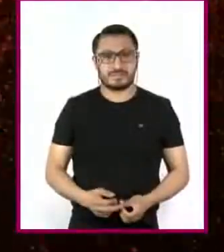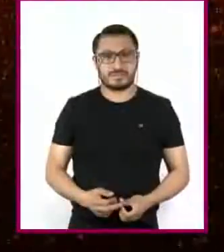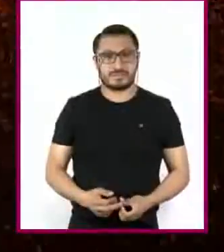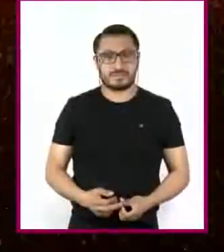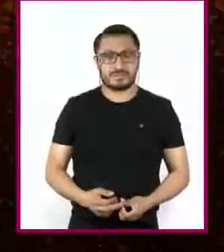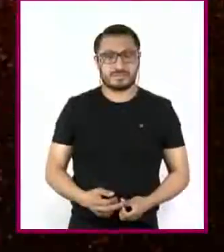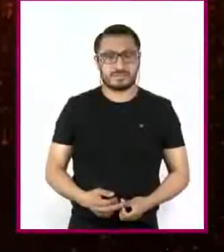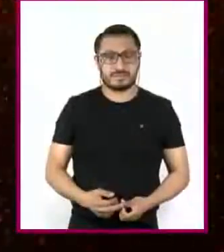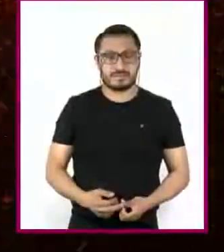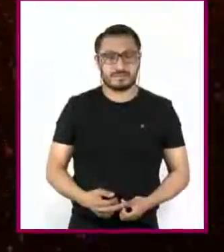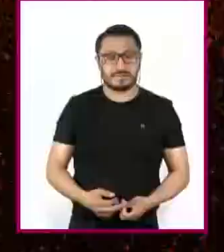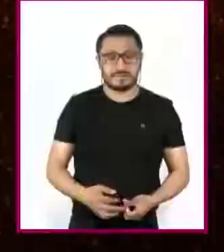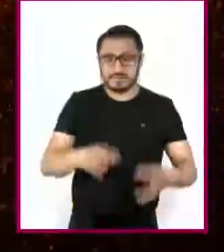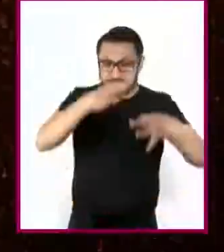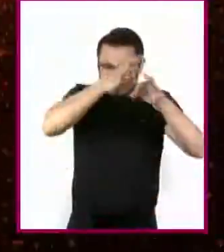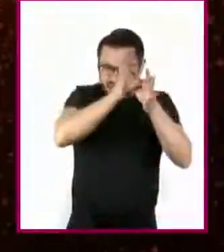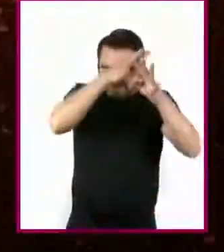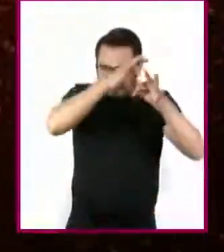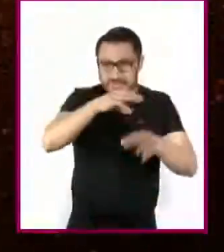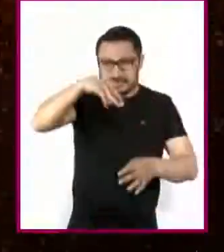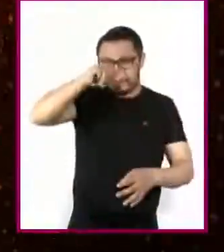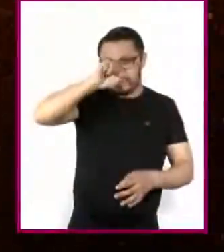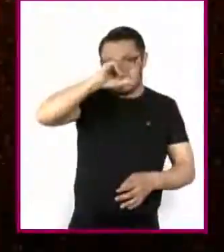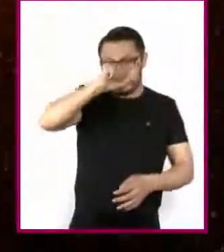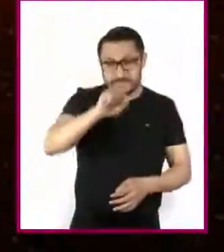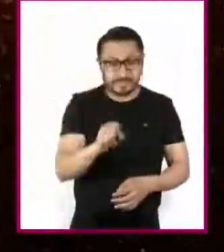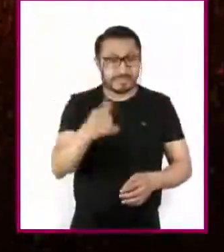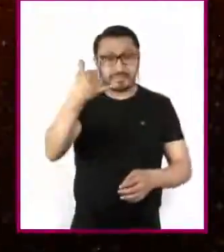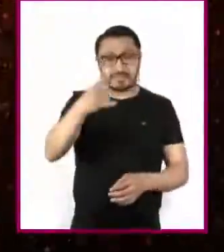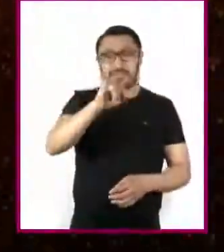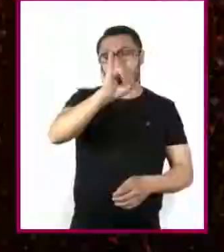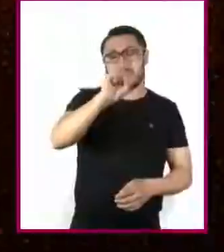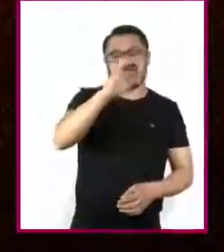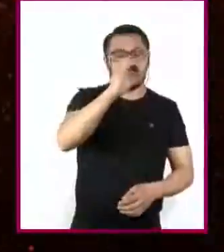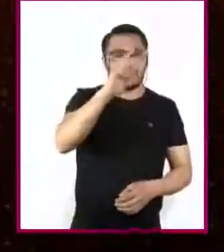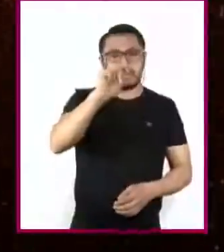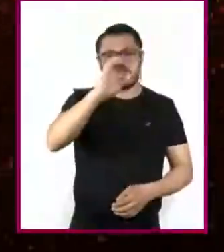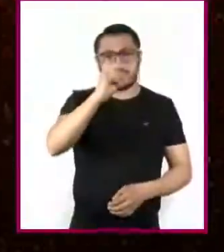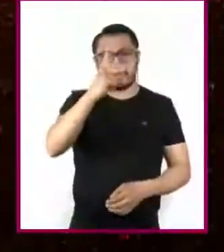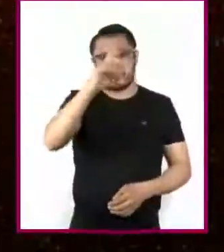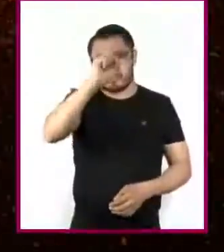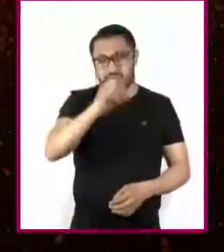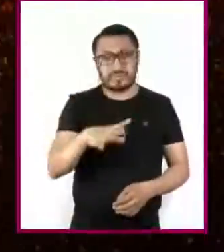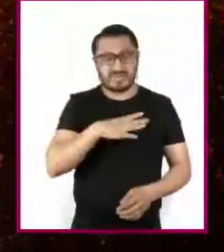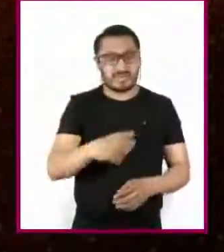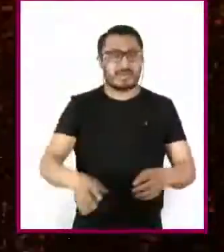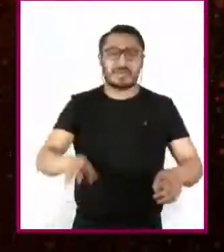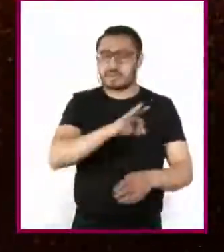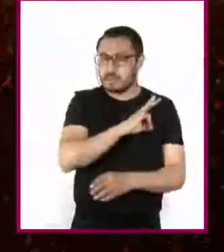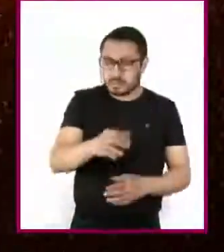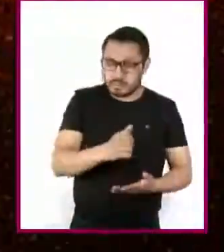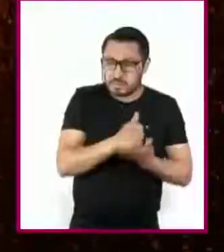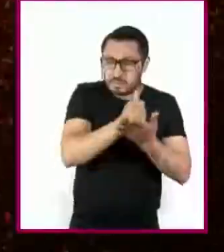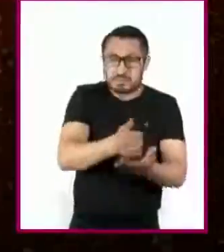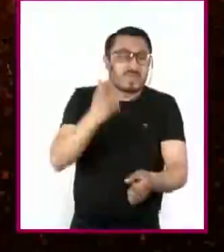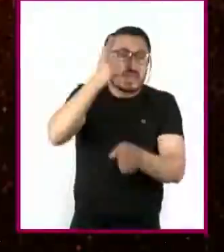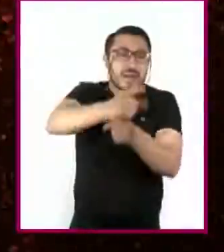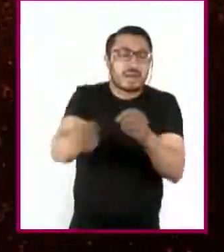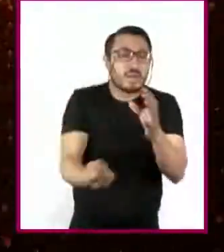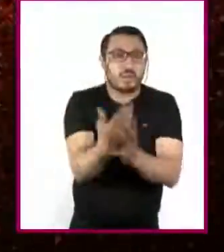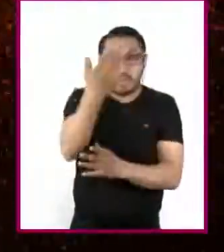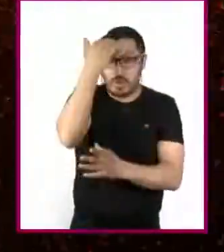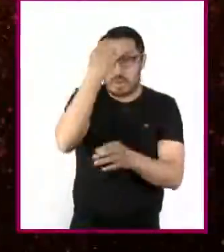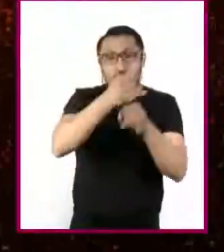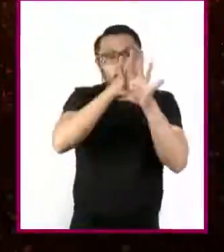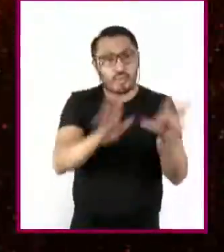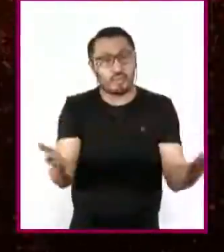La espectrometría de masas con aceleradores y los isótopos cosmogénicos brindan la capacidad de obtener nuevos conocimientos